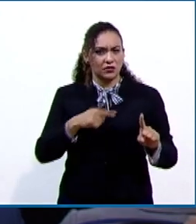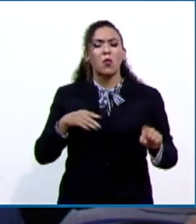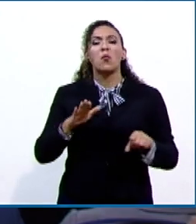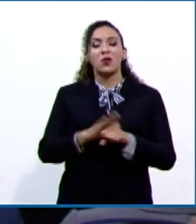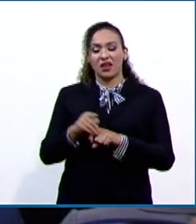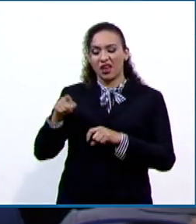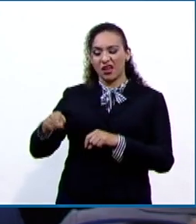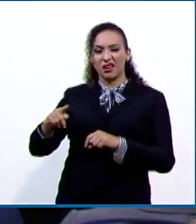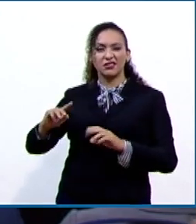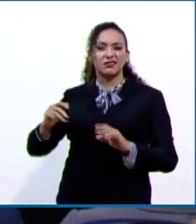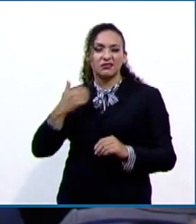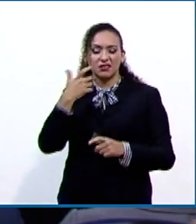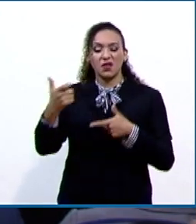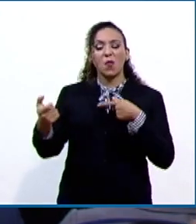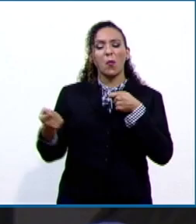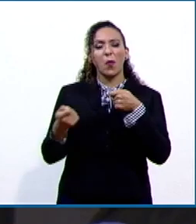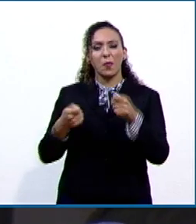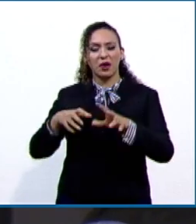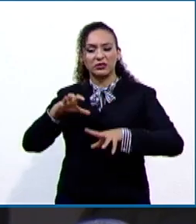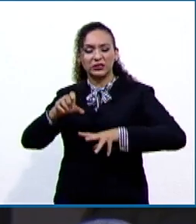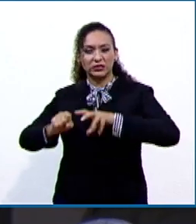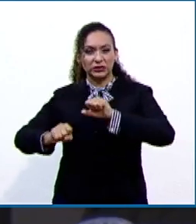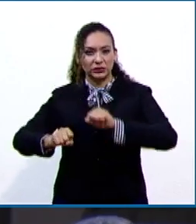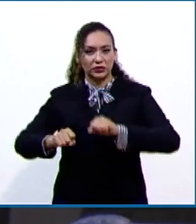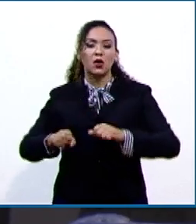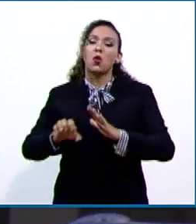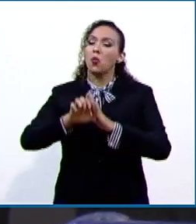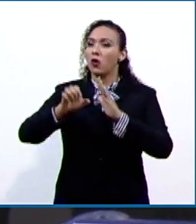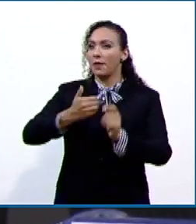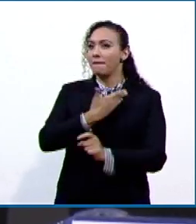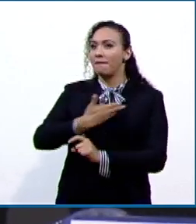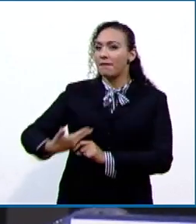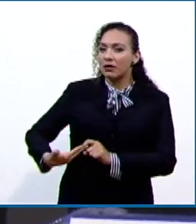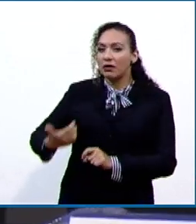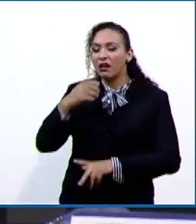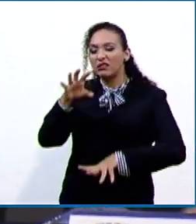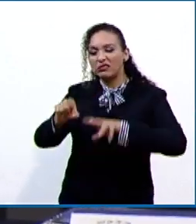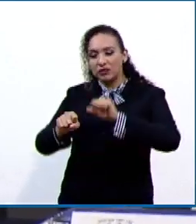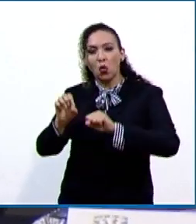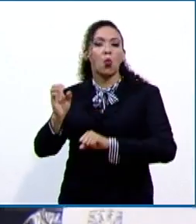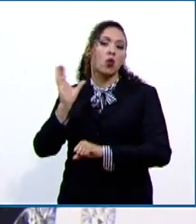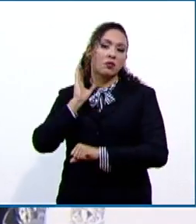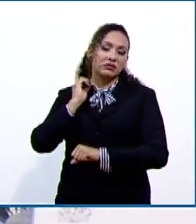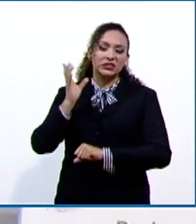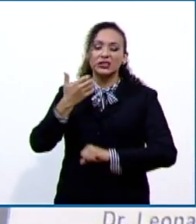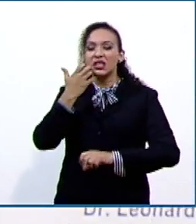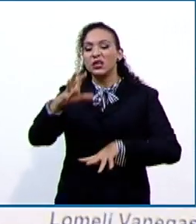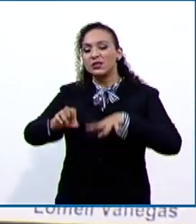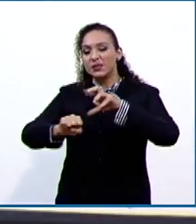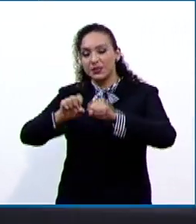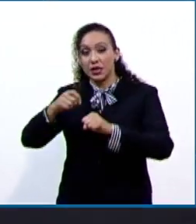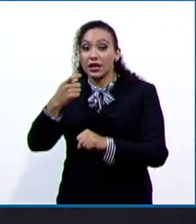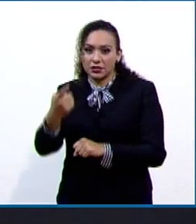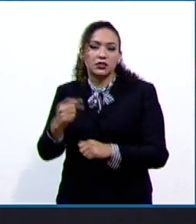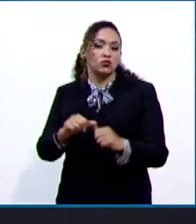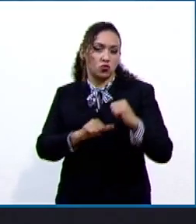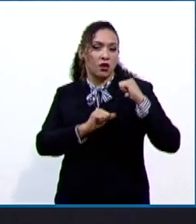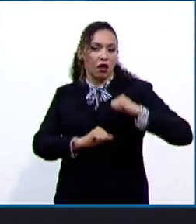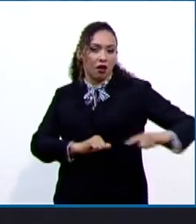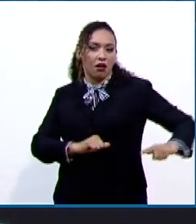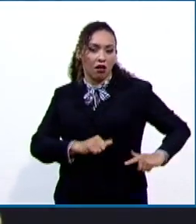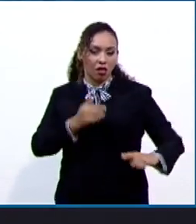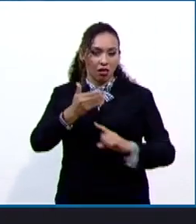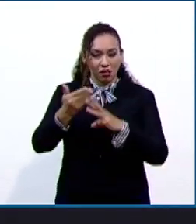Así lo señaló la ministra Norma Lucía Piña Hernández, presidenta de la Suprema Corte de Justicia de la Nación y del Consejo de la